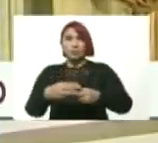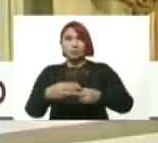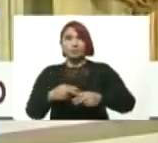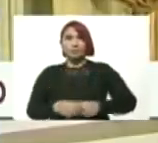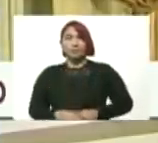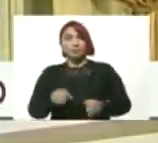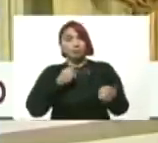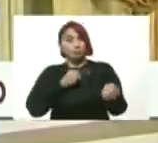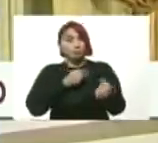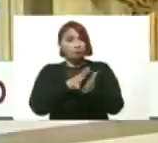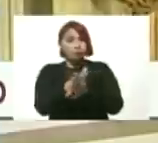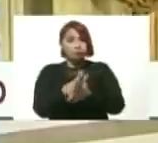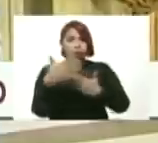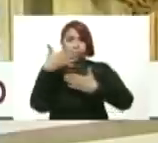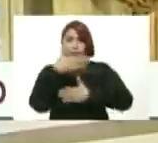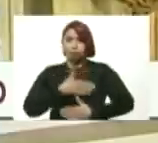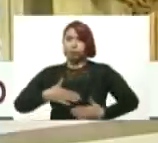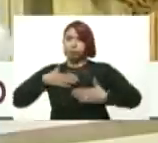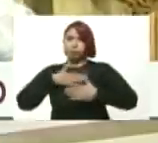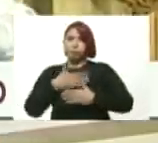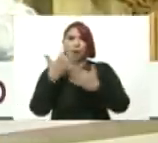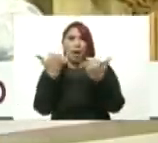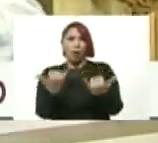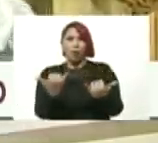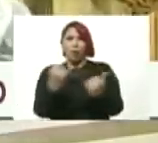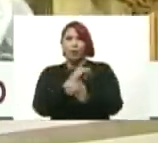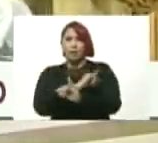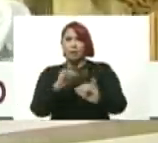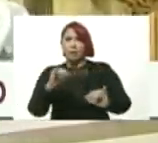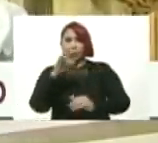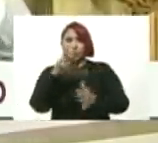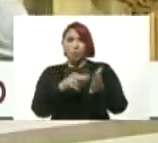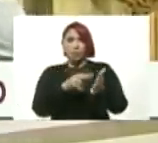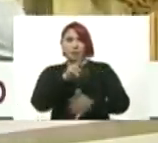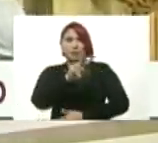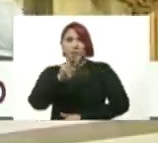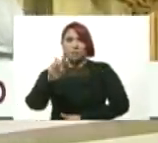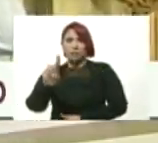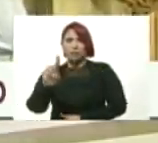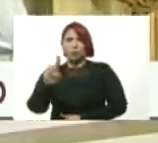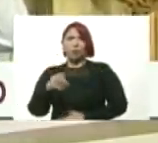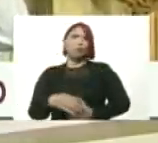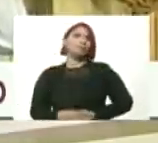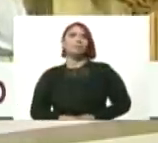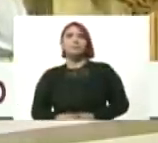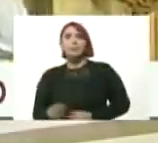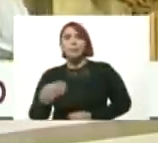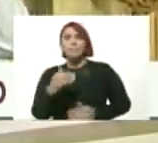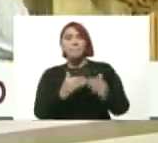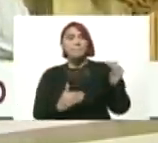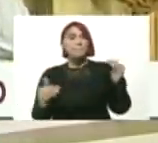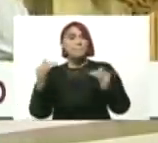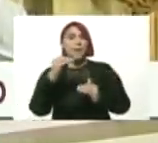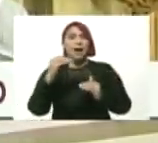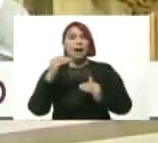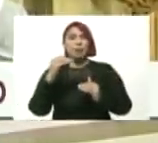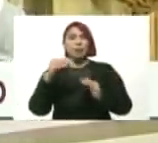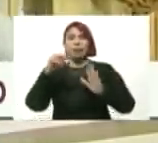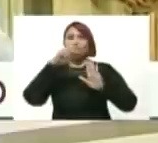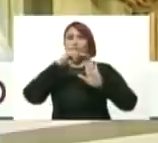gratuito de calidad y ahora ya en el 2021 del más alto nivel